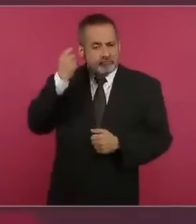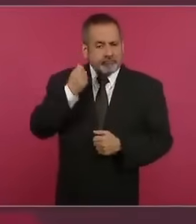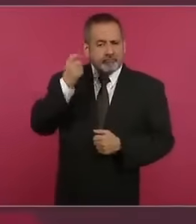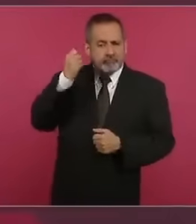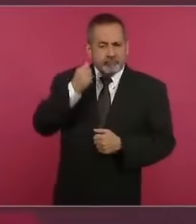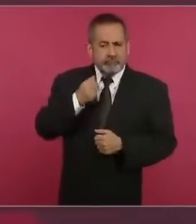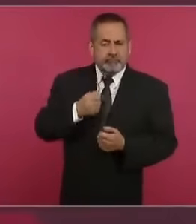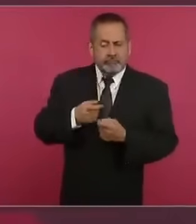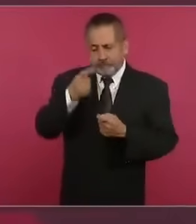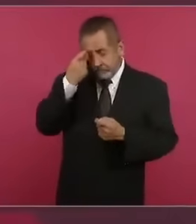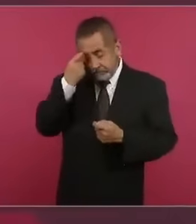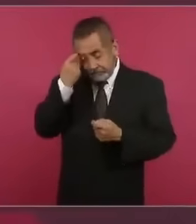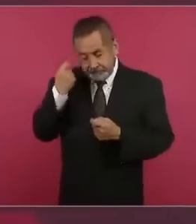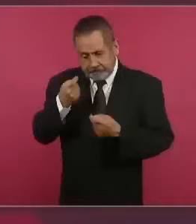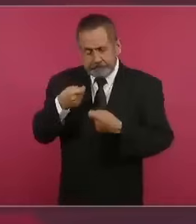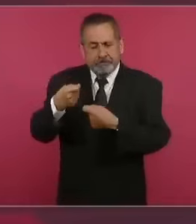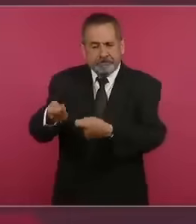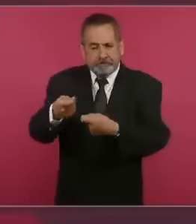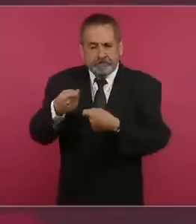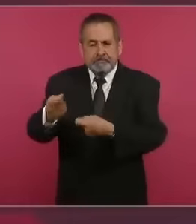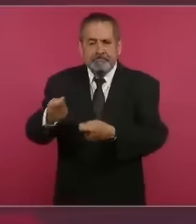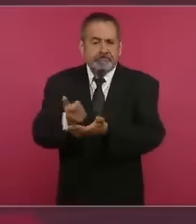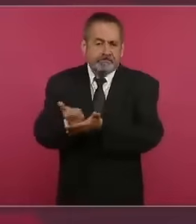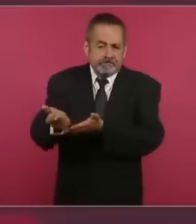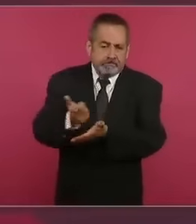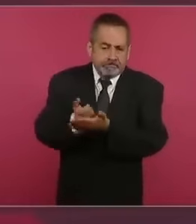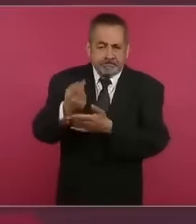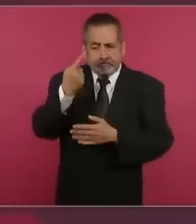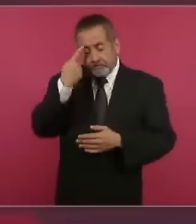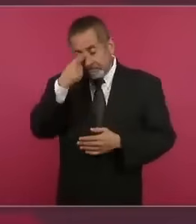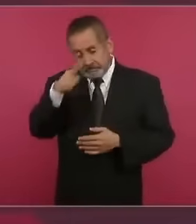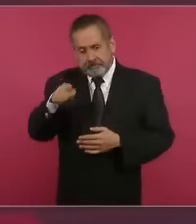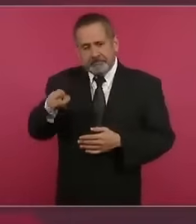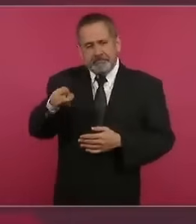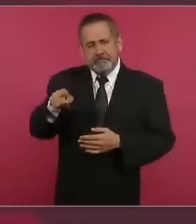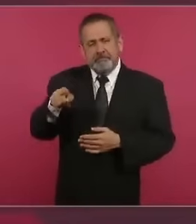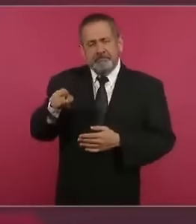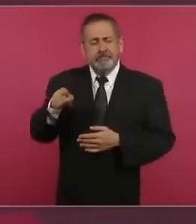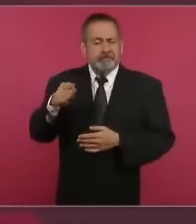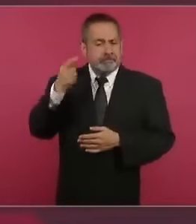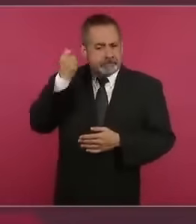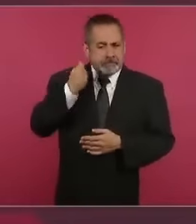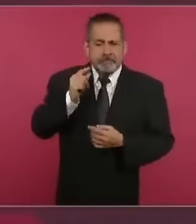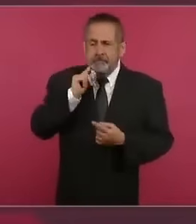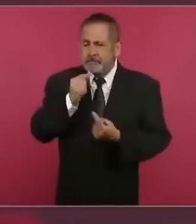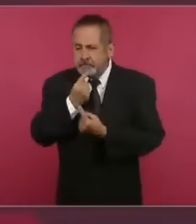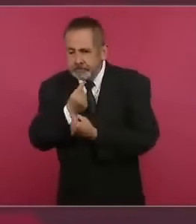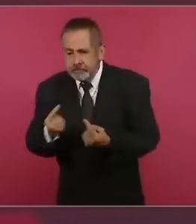les estamos ayudando con su pensión, a niñas, a